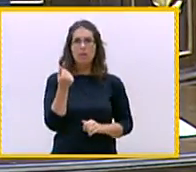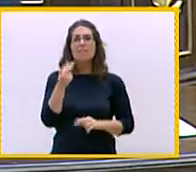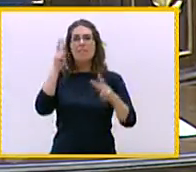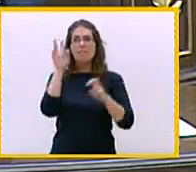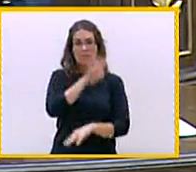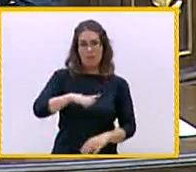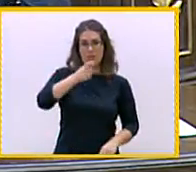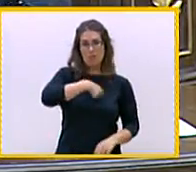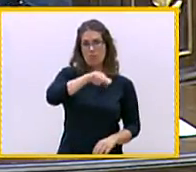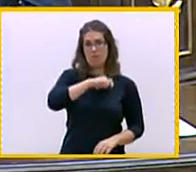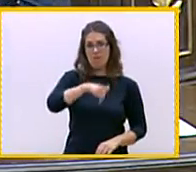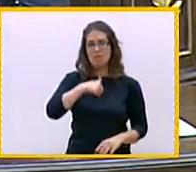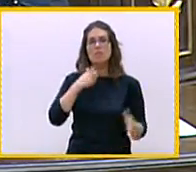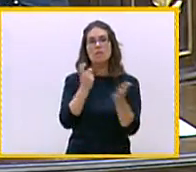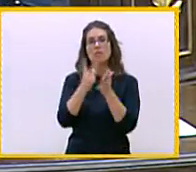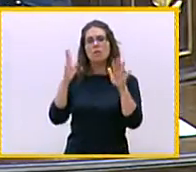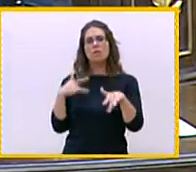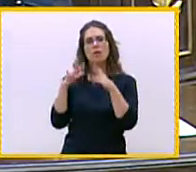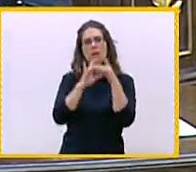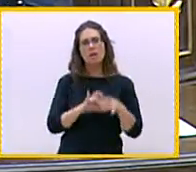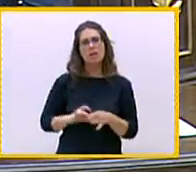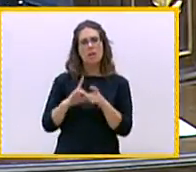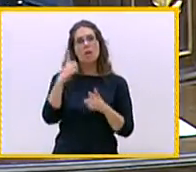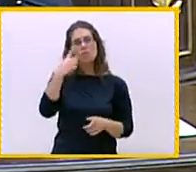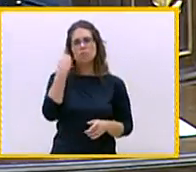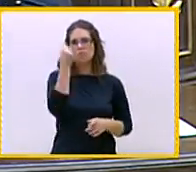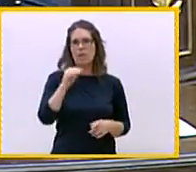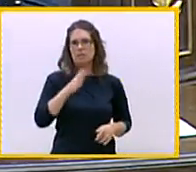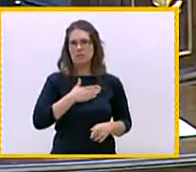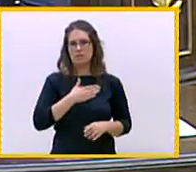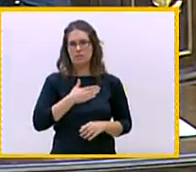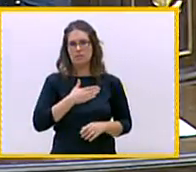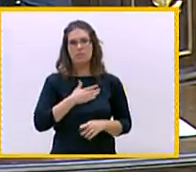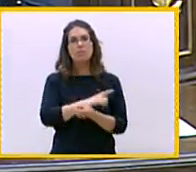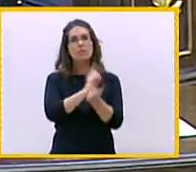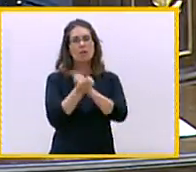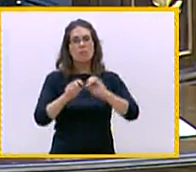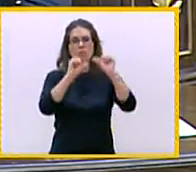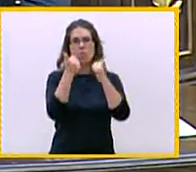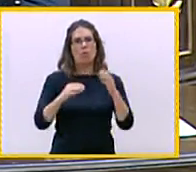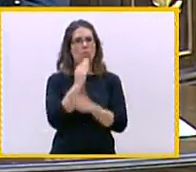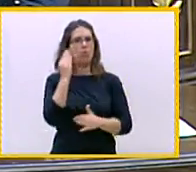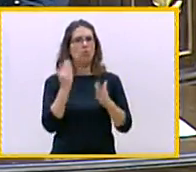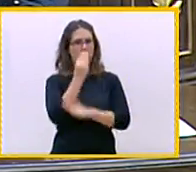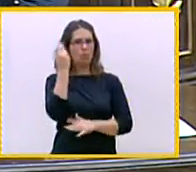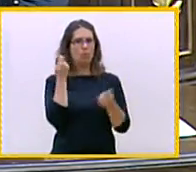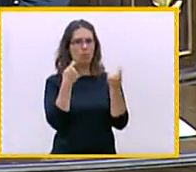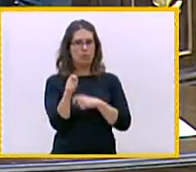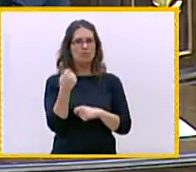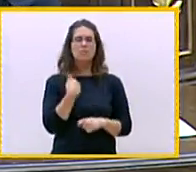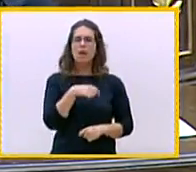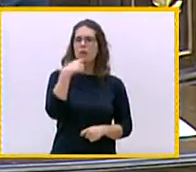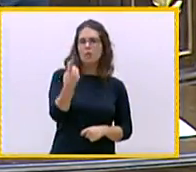estos desafíos han confluido con uno adicional para nosotros: el cambio de modelo productivo. Lo he dicho ya en